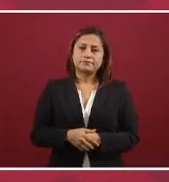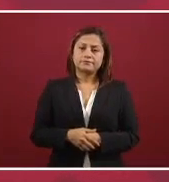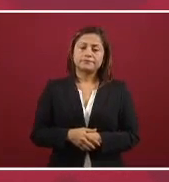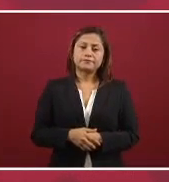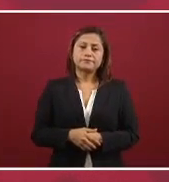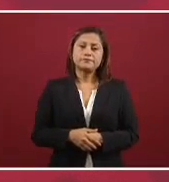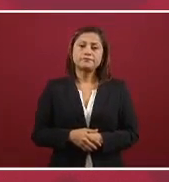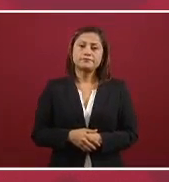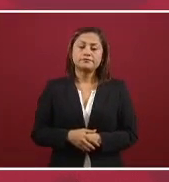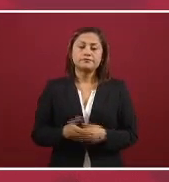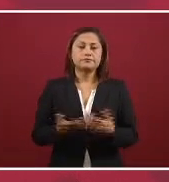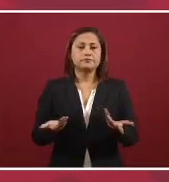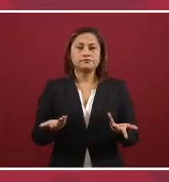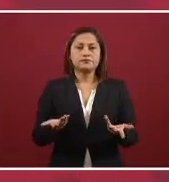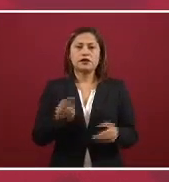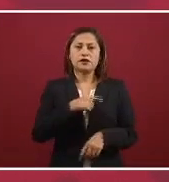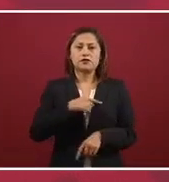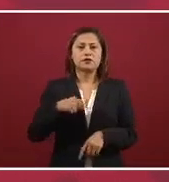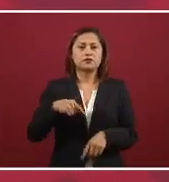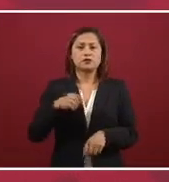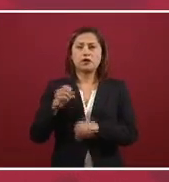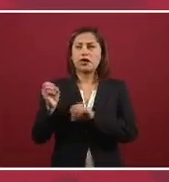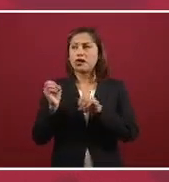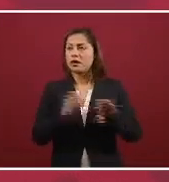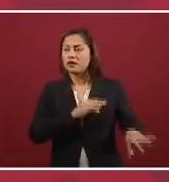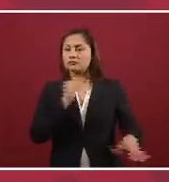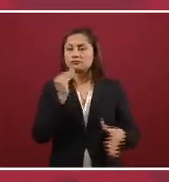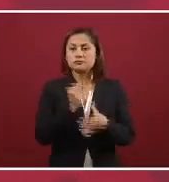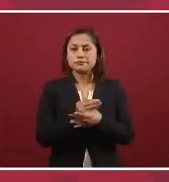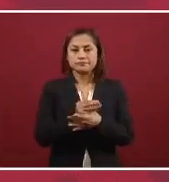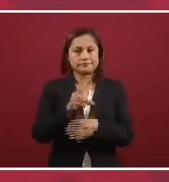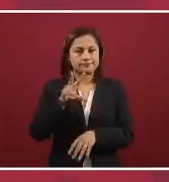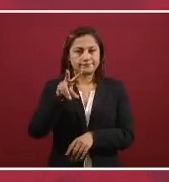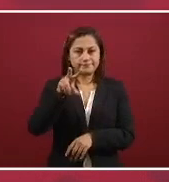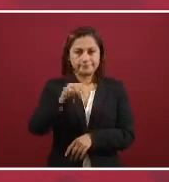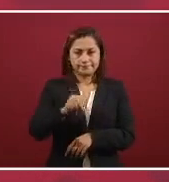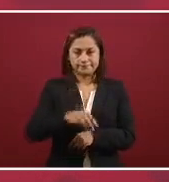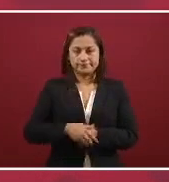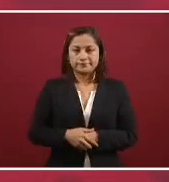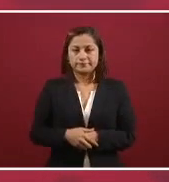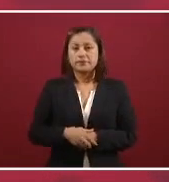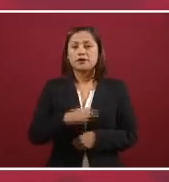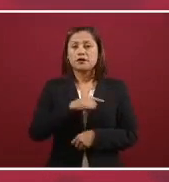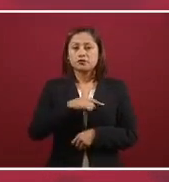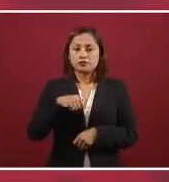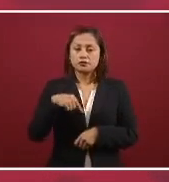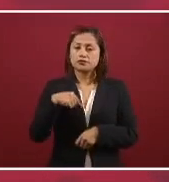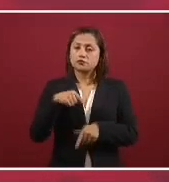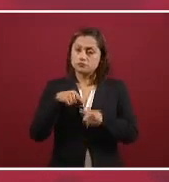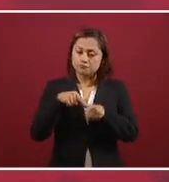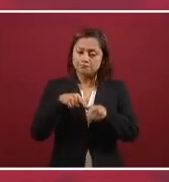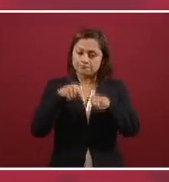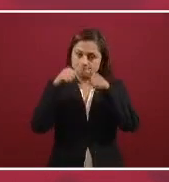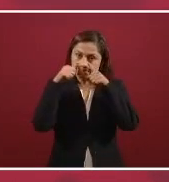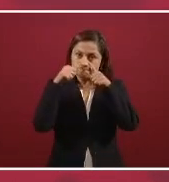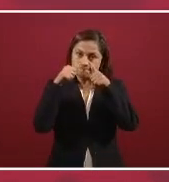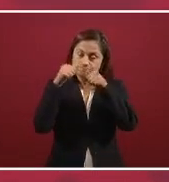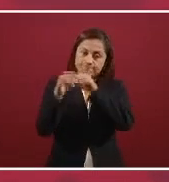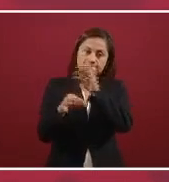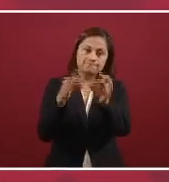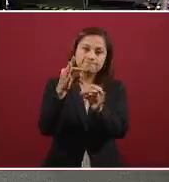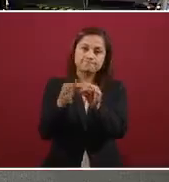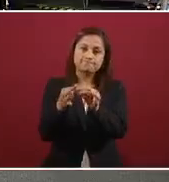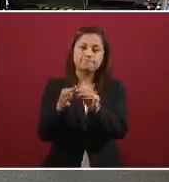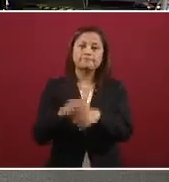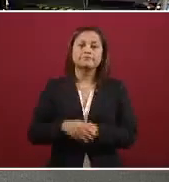dejar, no se le va a dar vuelta a la hoja hasta que no terminemos. ¿Coincide en que la